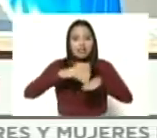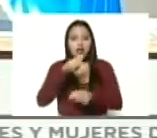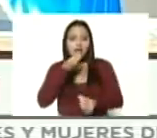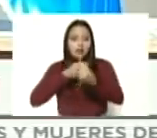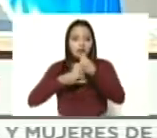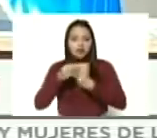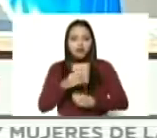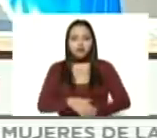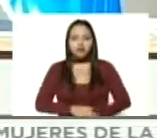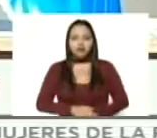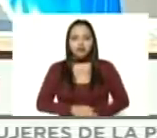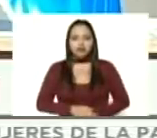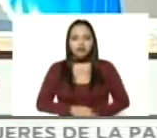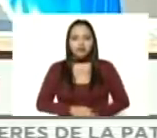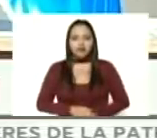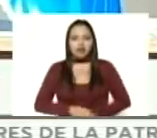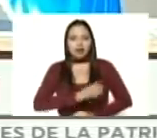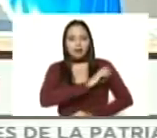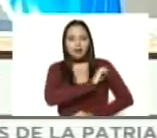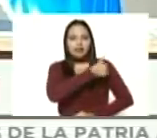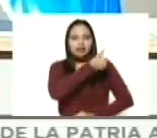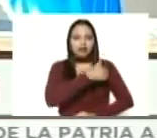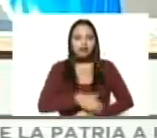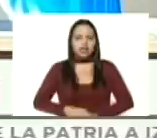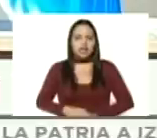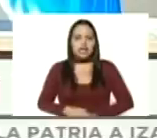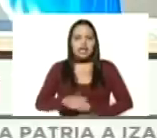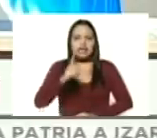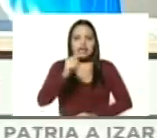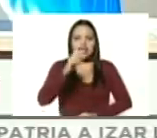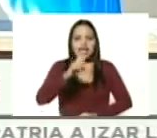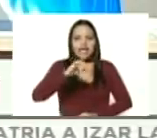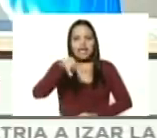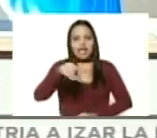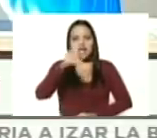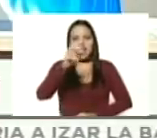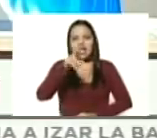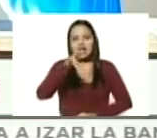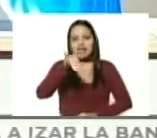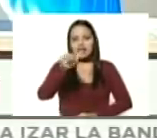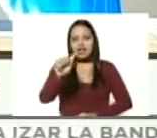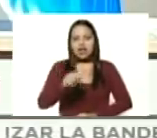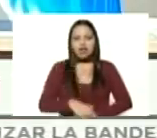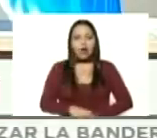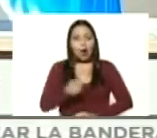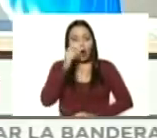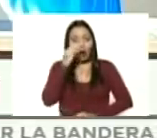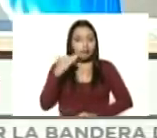Alimentación, mayor general Leal Tellería, hombre de gran experiencia.